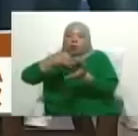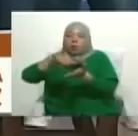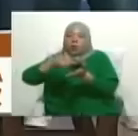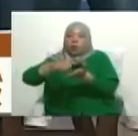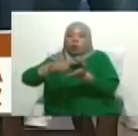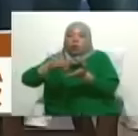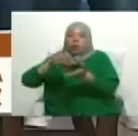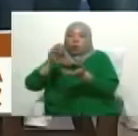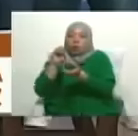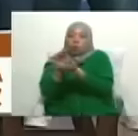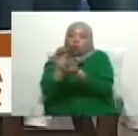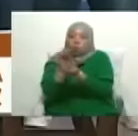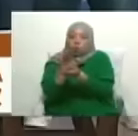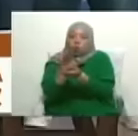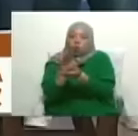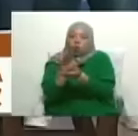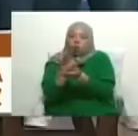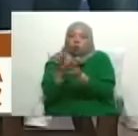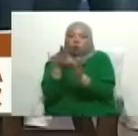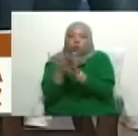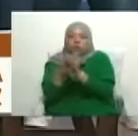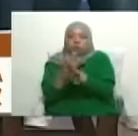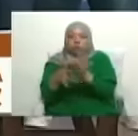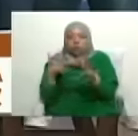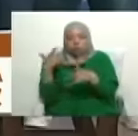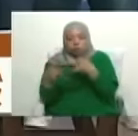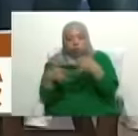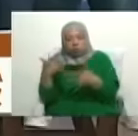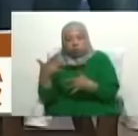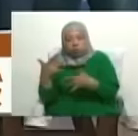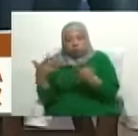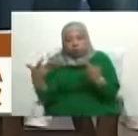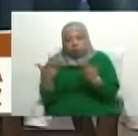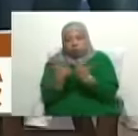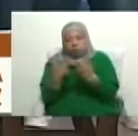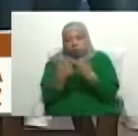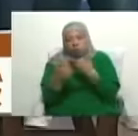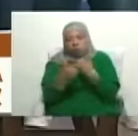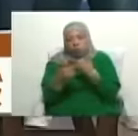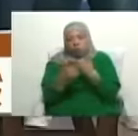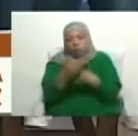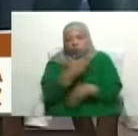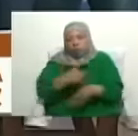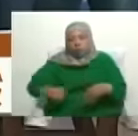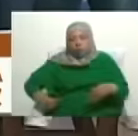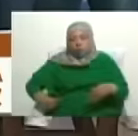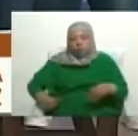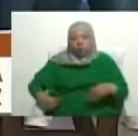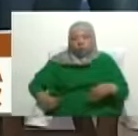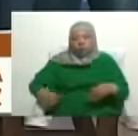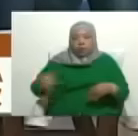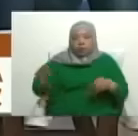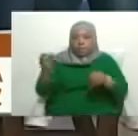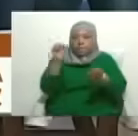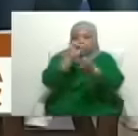social sobre acciones agresivas en contra del presidente Biden, hoy está preso.